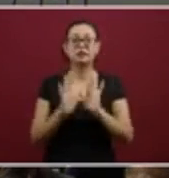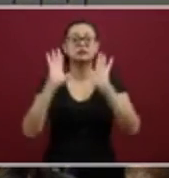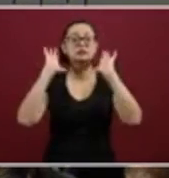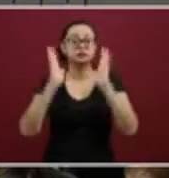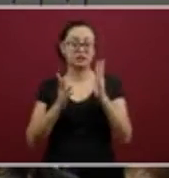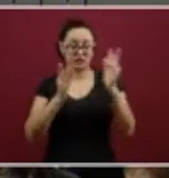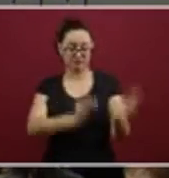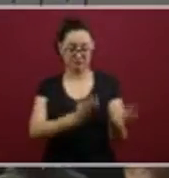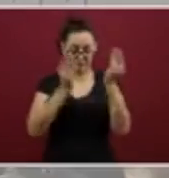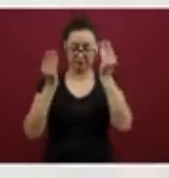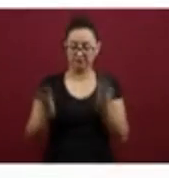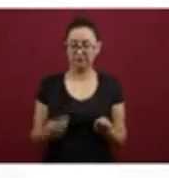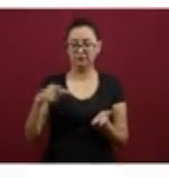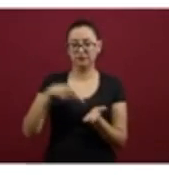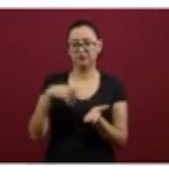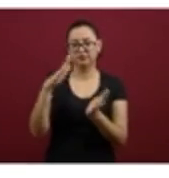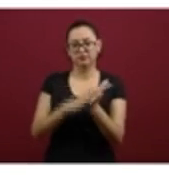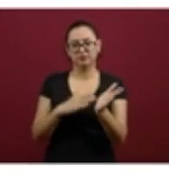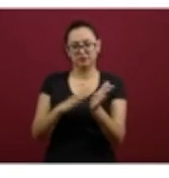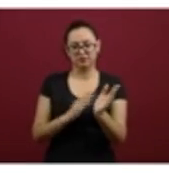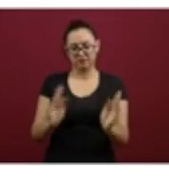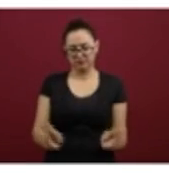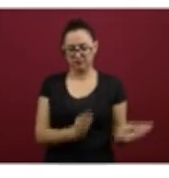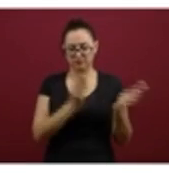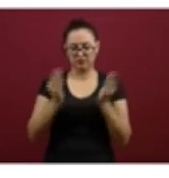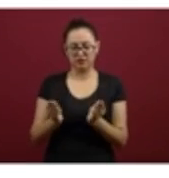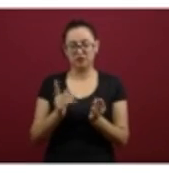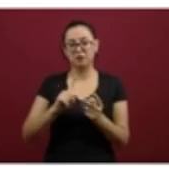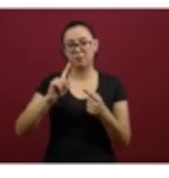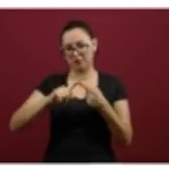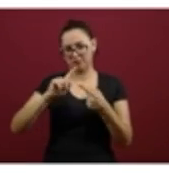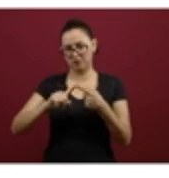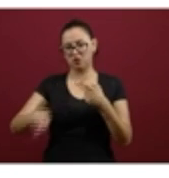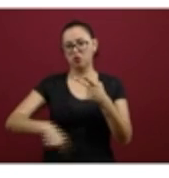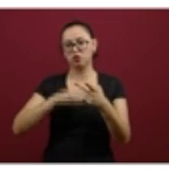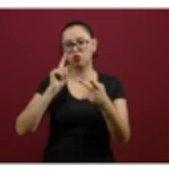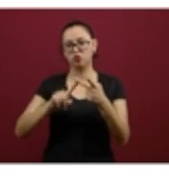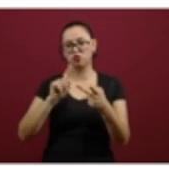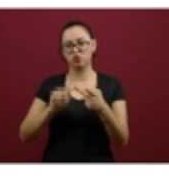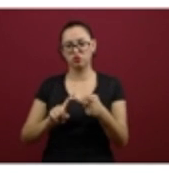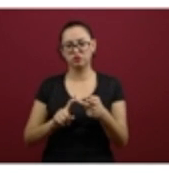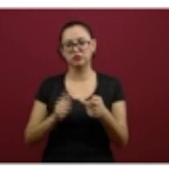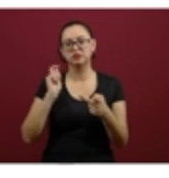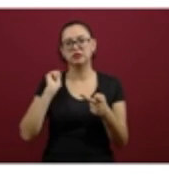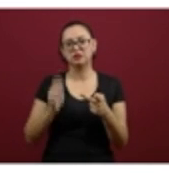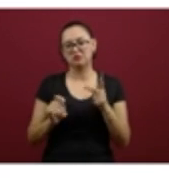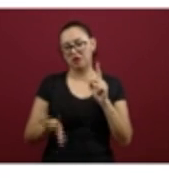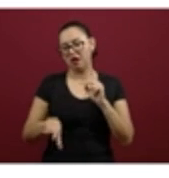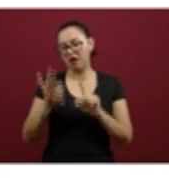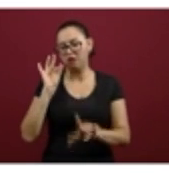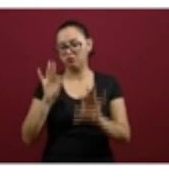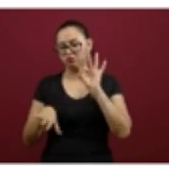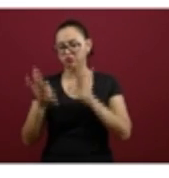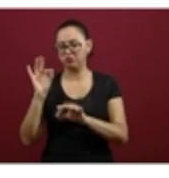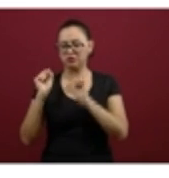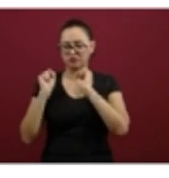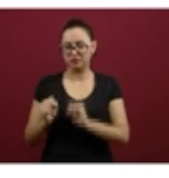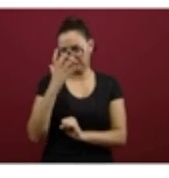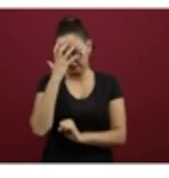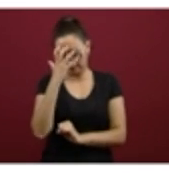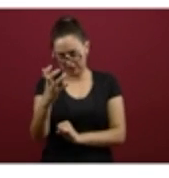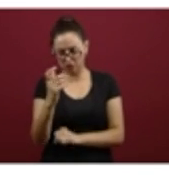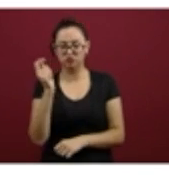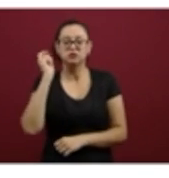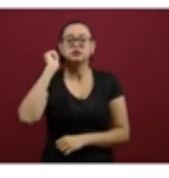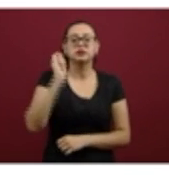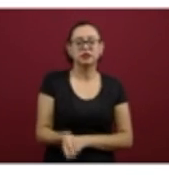bases de participación, sigue una segunda etapa, que es comprar una garantía de seriedad. Esta garantía de seriedad van, y